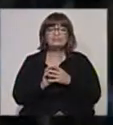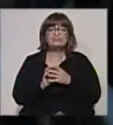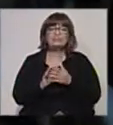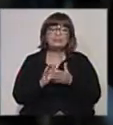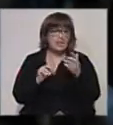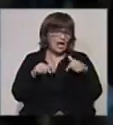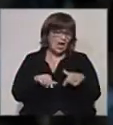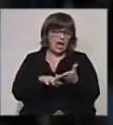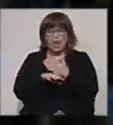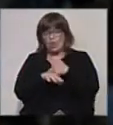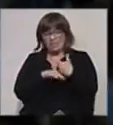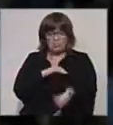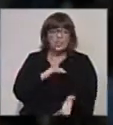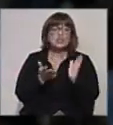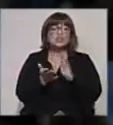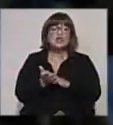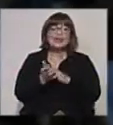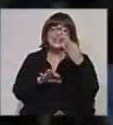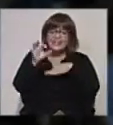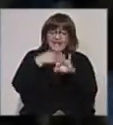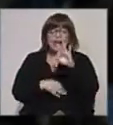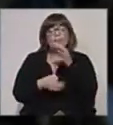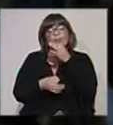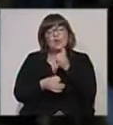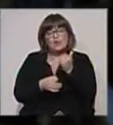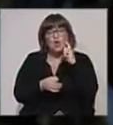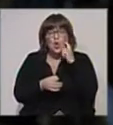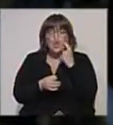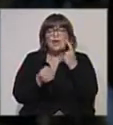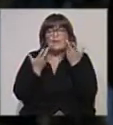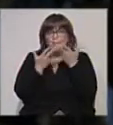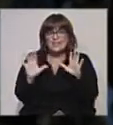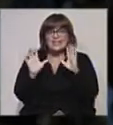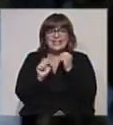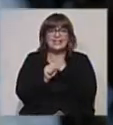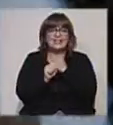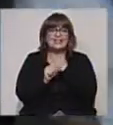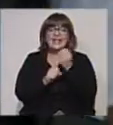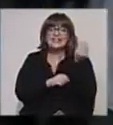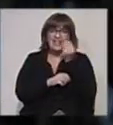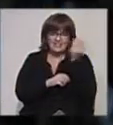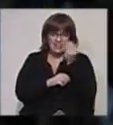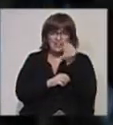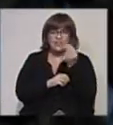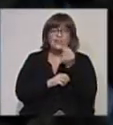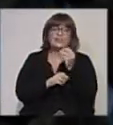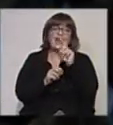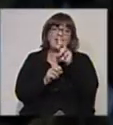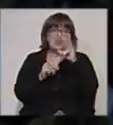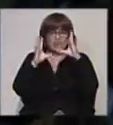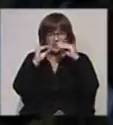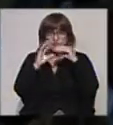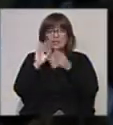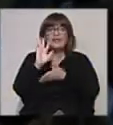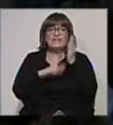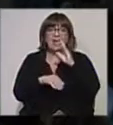ahora o antes, de la Comedia Nacional y esa locura de, por ejemplo, estrenar un sábado con la Comedia Nacional, terminar de estrenar a las 12 de la noche y subirse al Teatro de